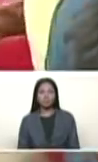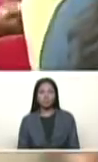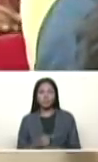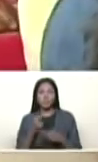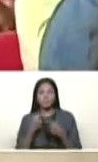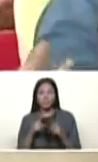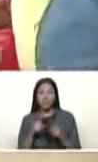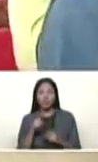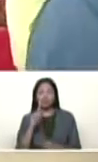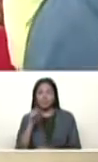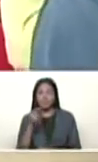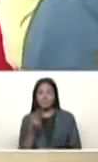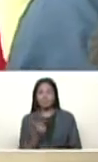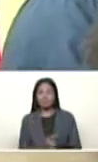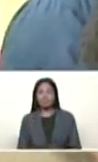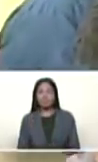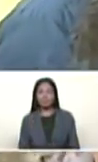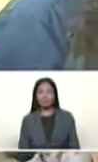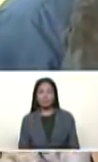además...